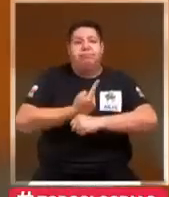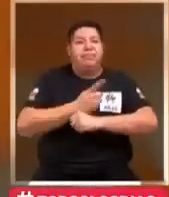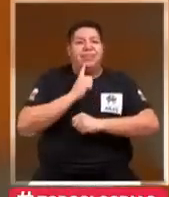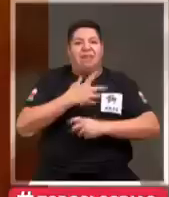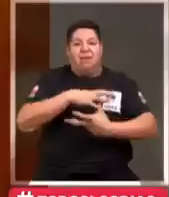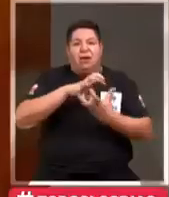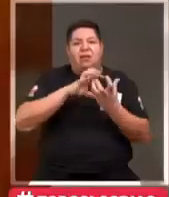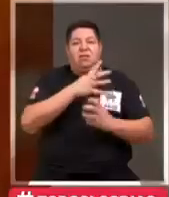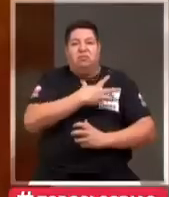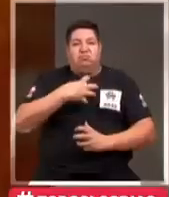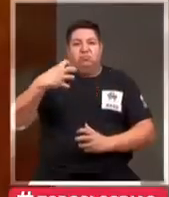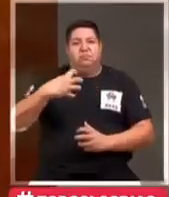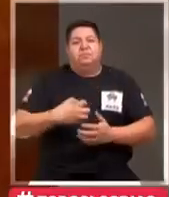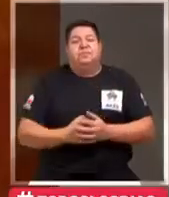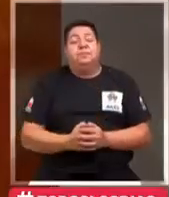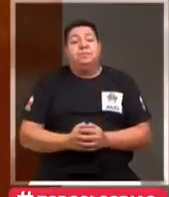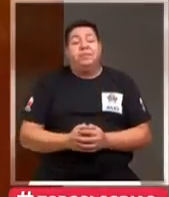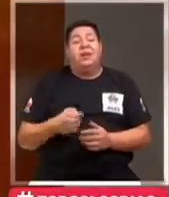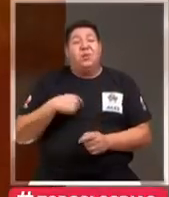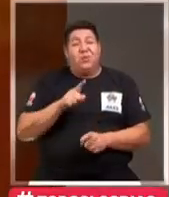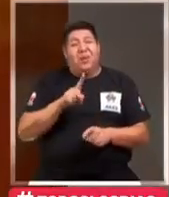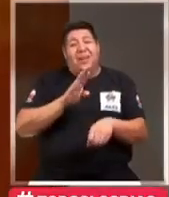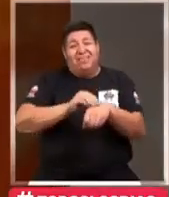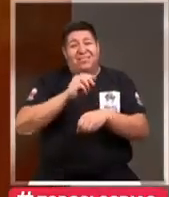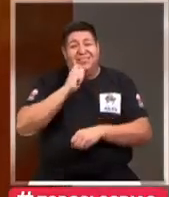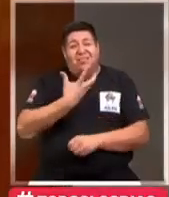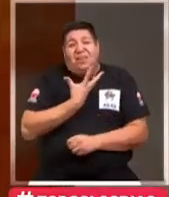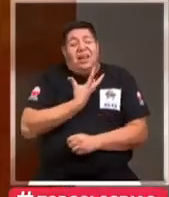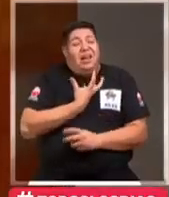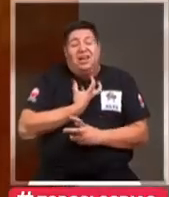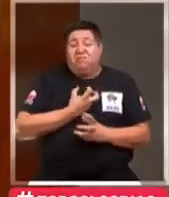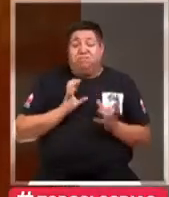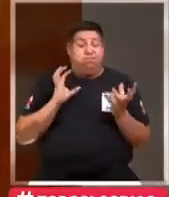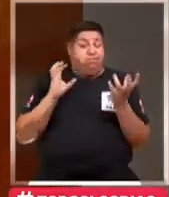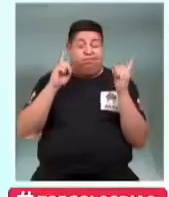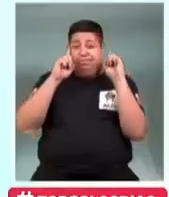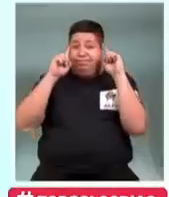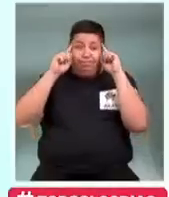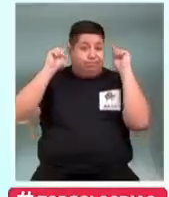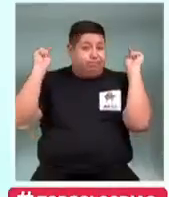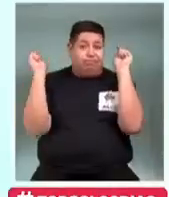trasplante. Es muy angustiante ese momento. Te da un giro